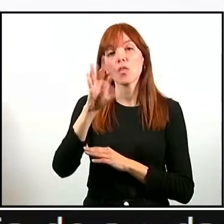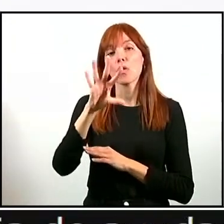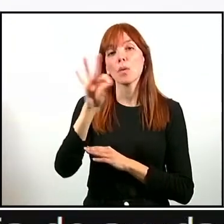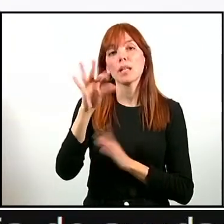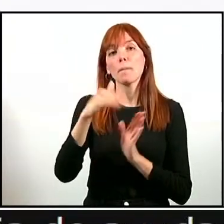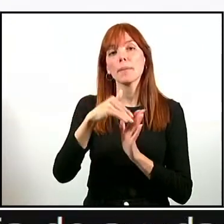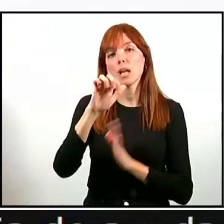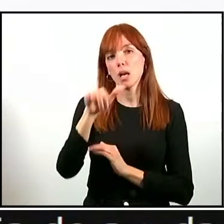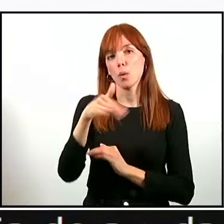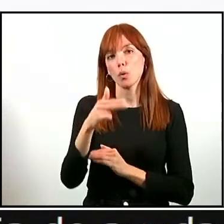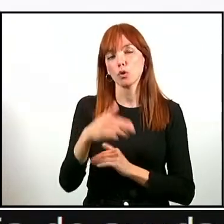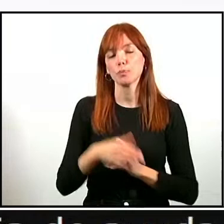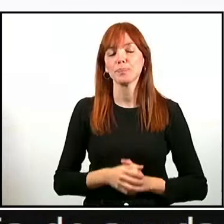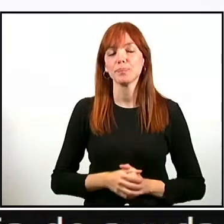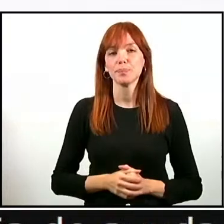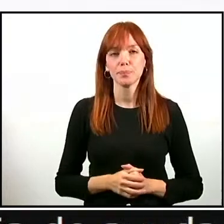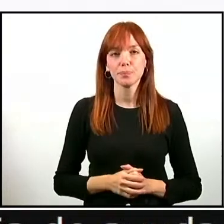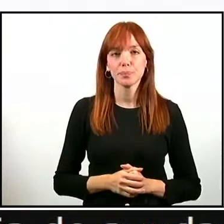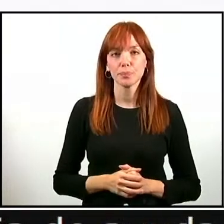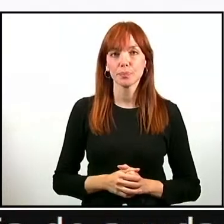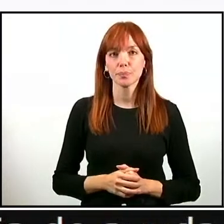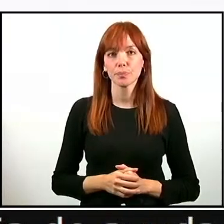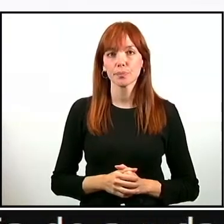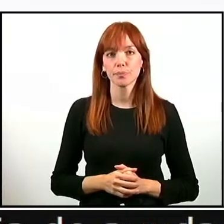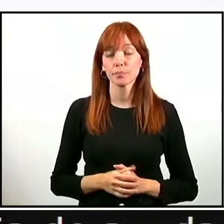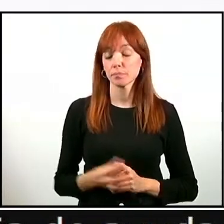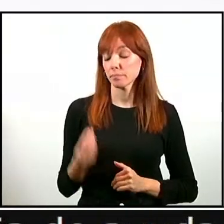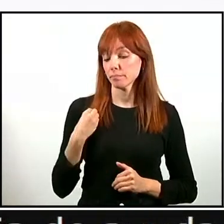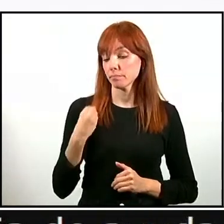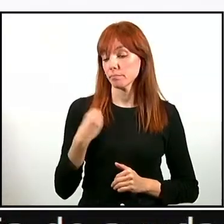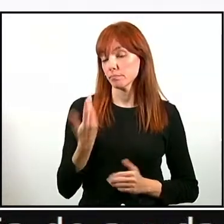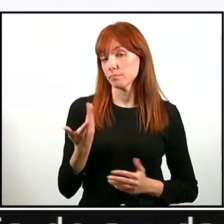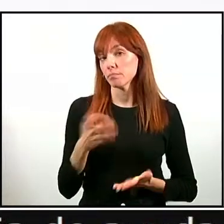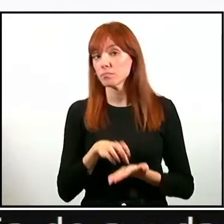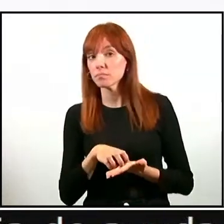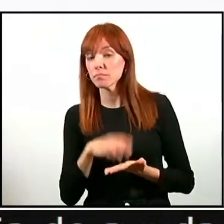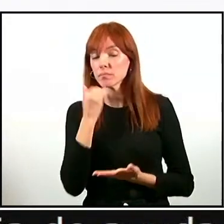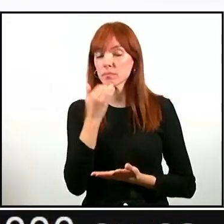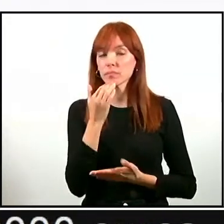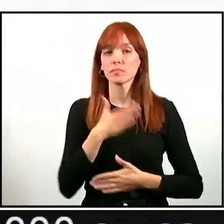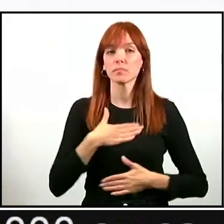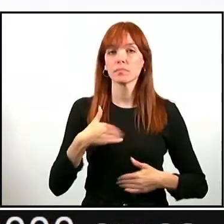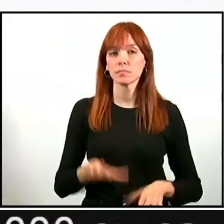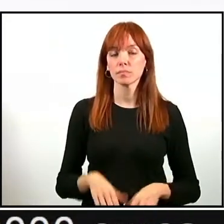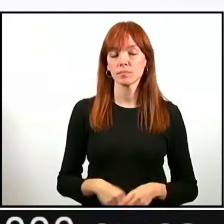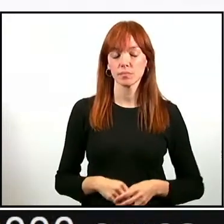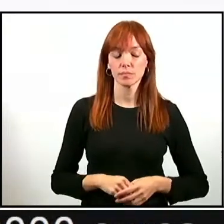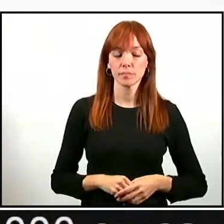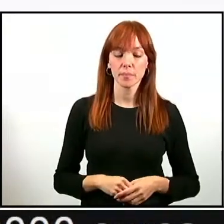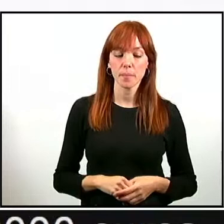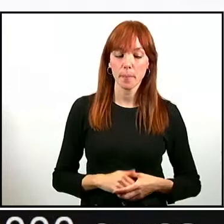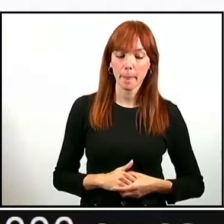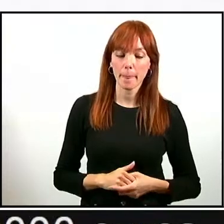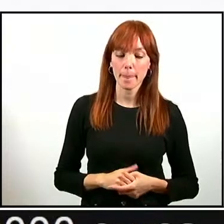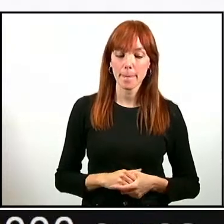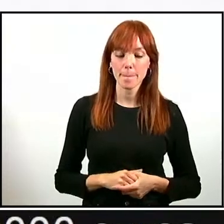5.350.000 euros. Me pongo a vuestra disposición por si hay alguna pregunta que queráis realizar.